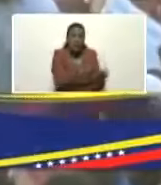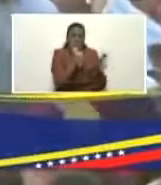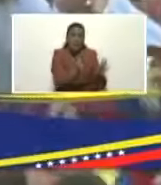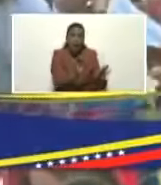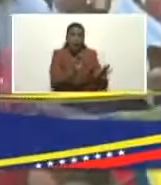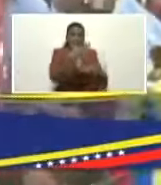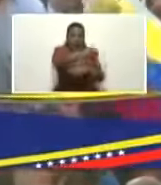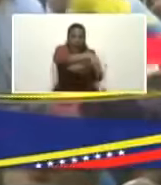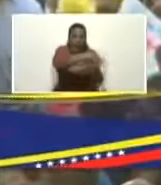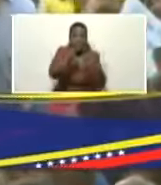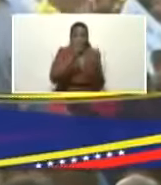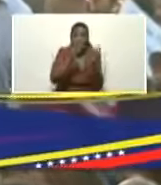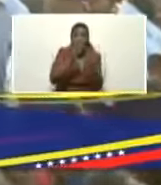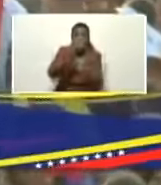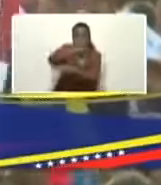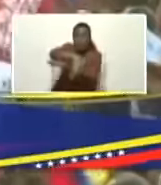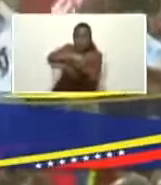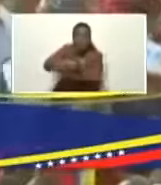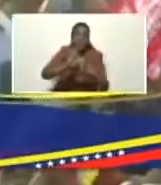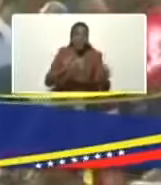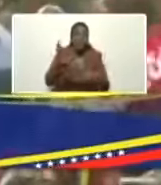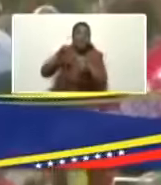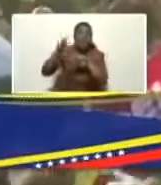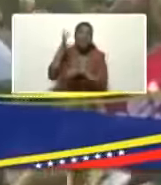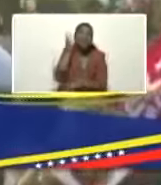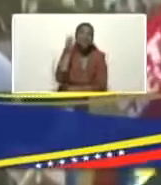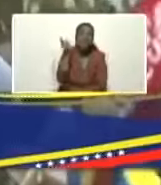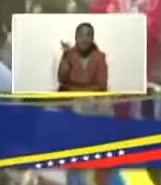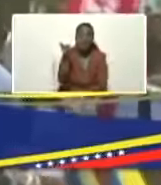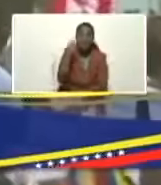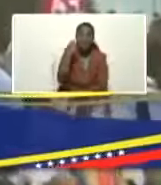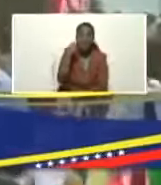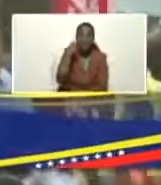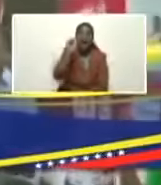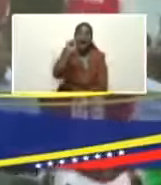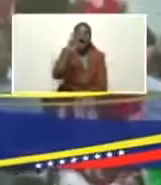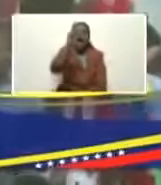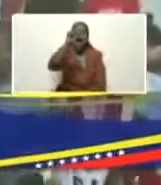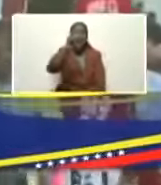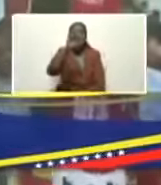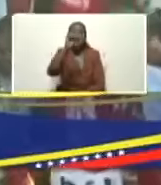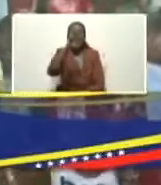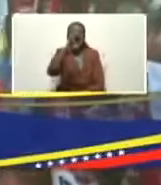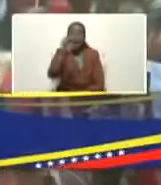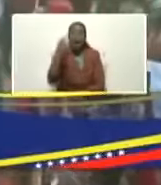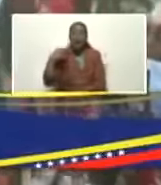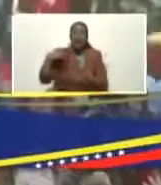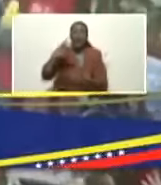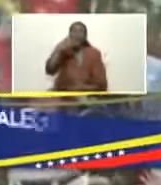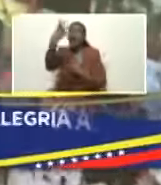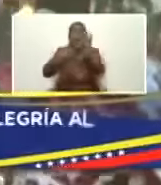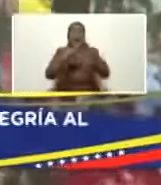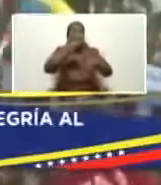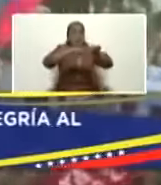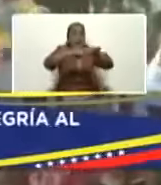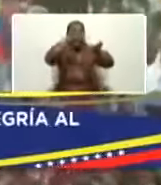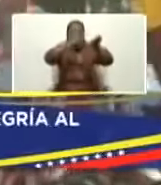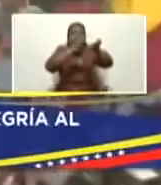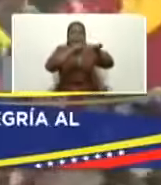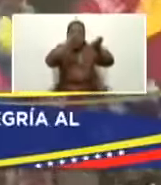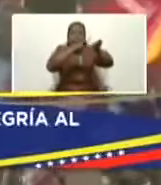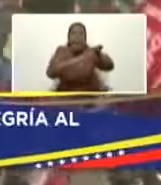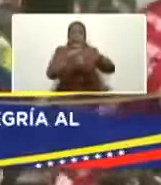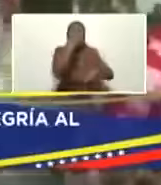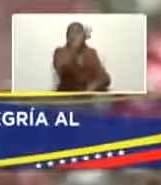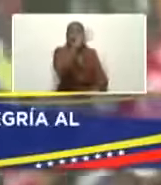Calles, redes, medios y paredes. Mira esta niña, Andrea Sofía, que venía gritando y me gritaba y me gritaba